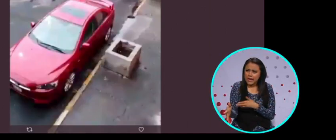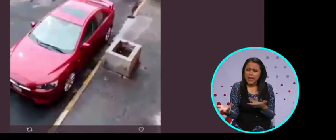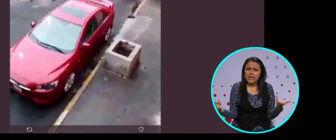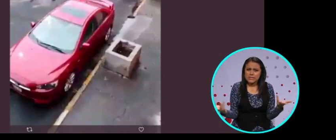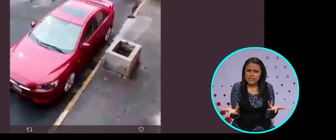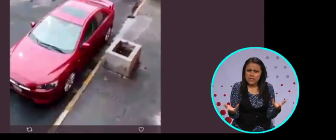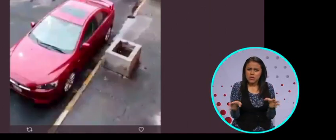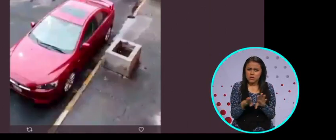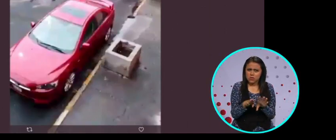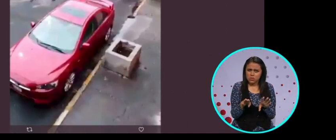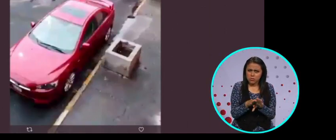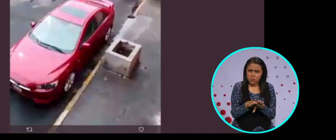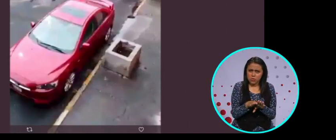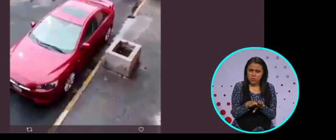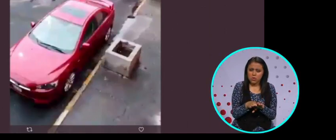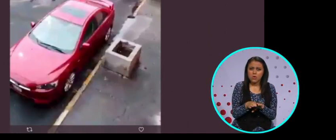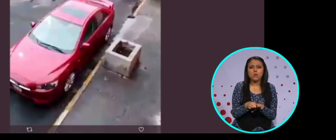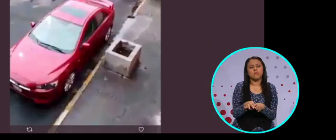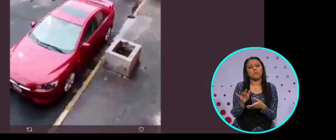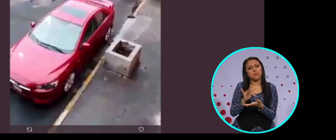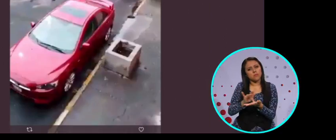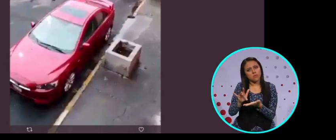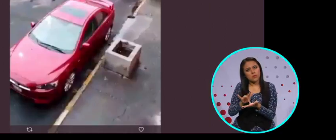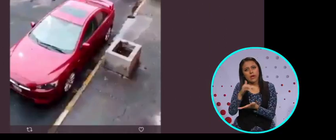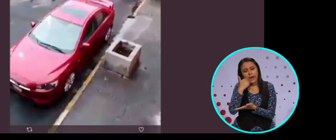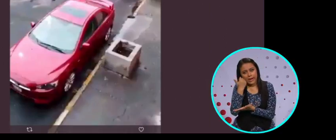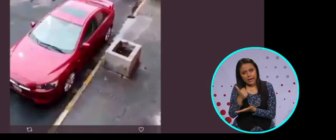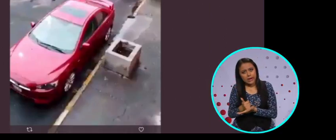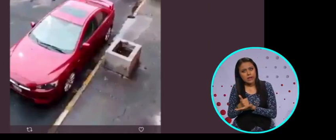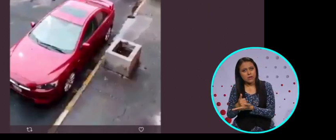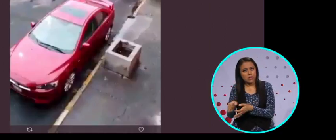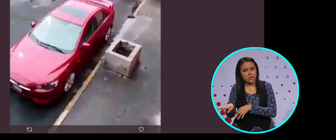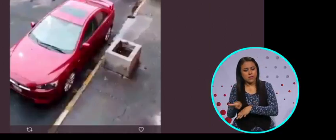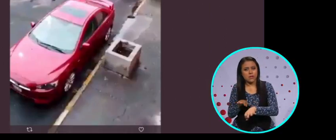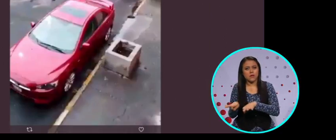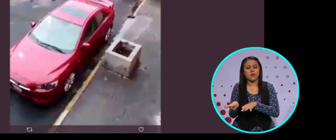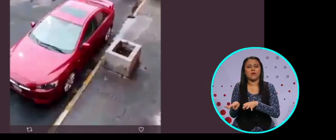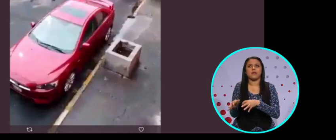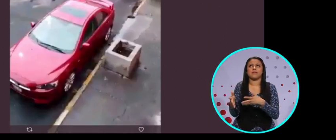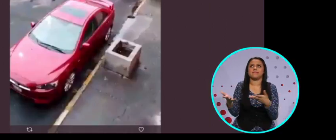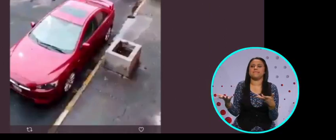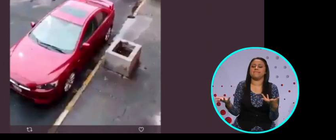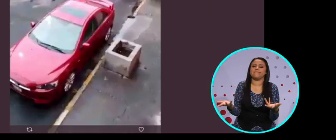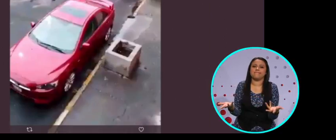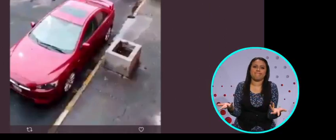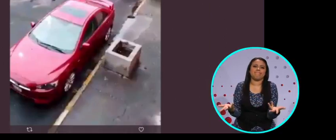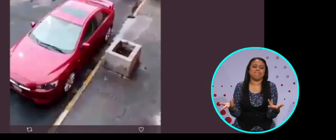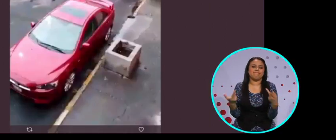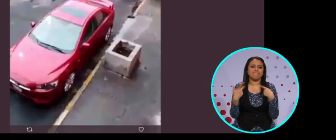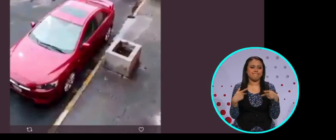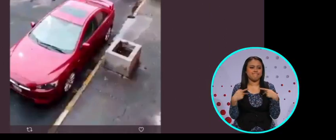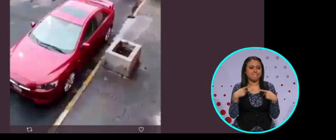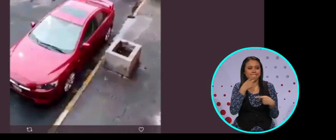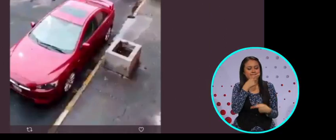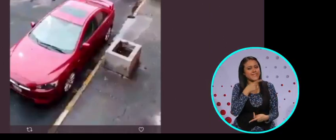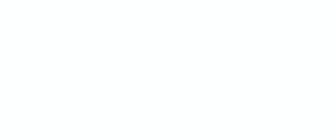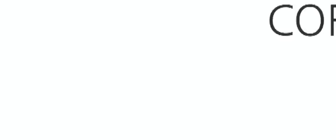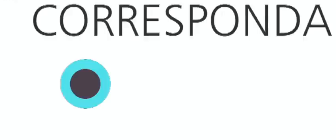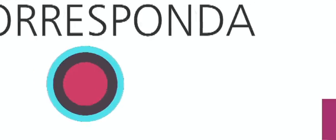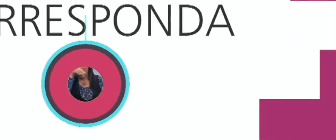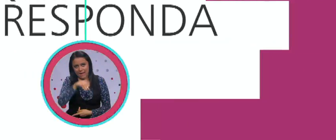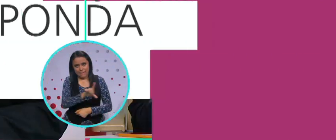destapar porque es de apoyo para poder trabajar así señor pues debo negar todos los que me ha hablado de la gustavo a madero hay de